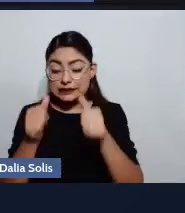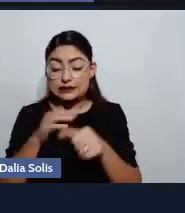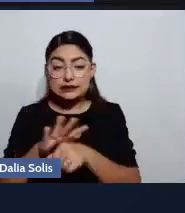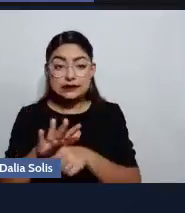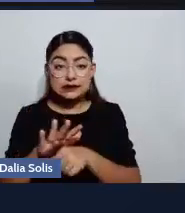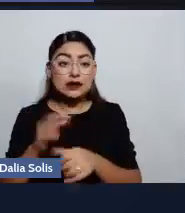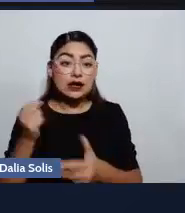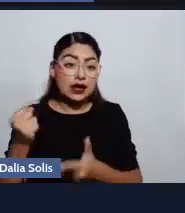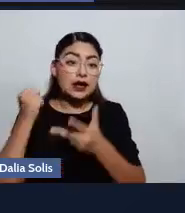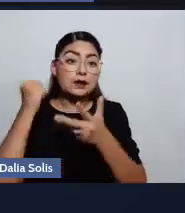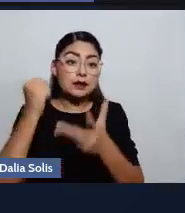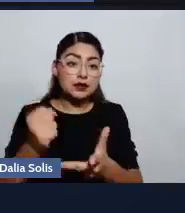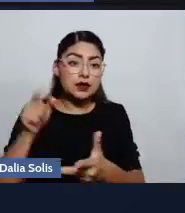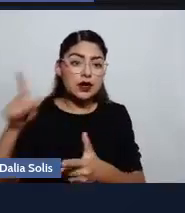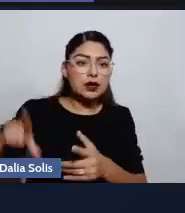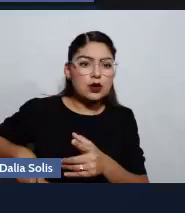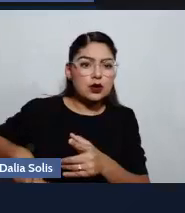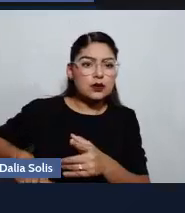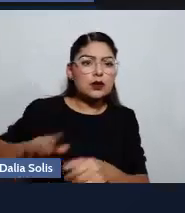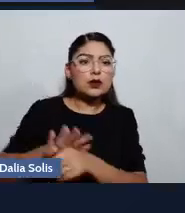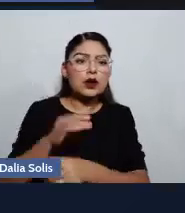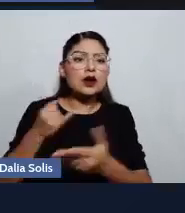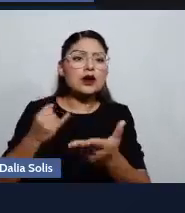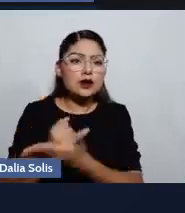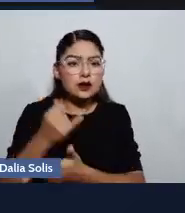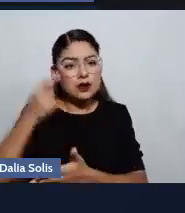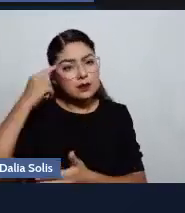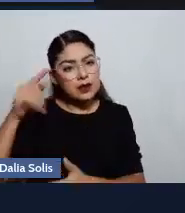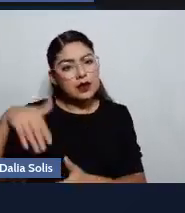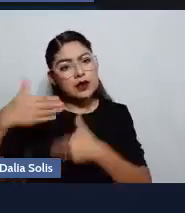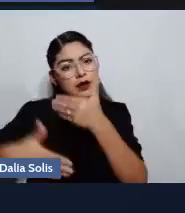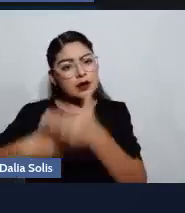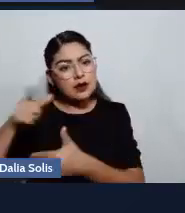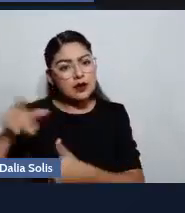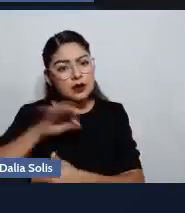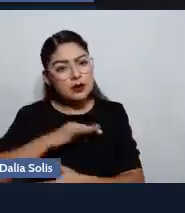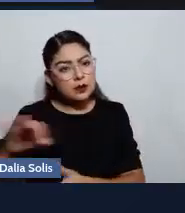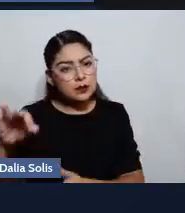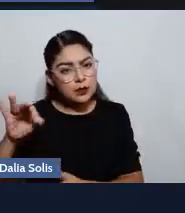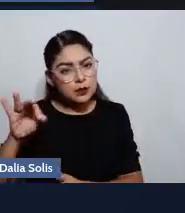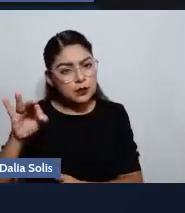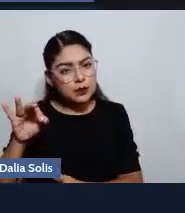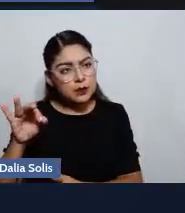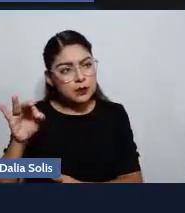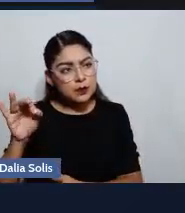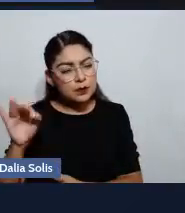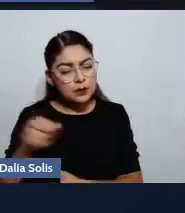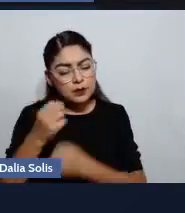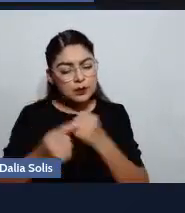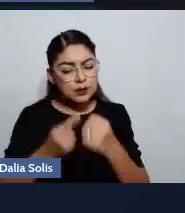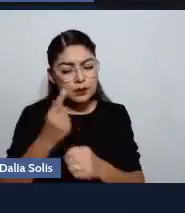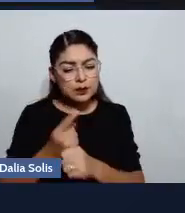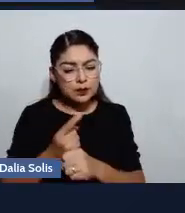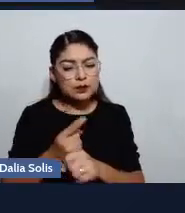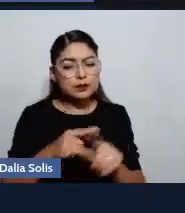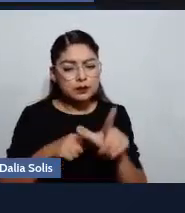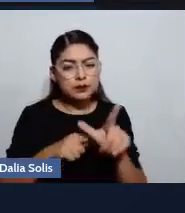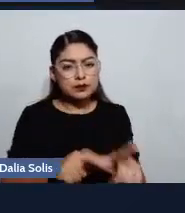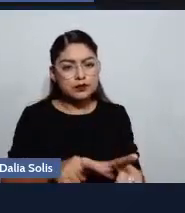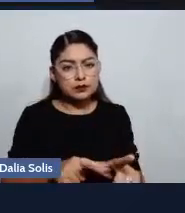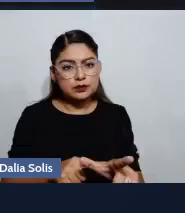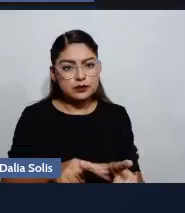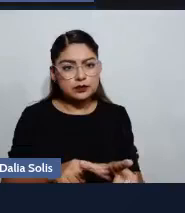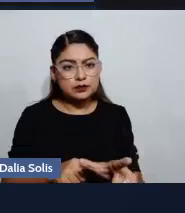gobierno más adelante para seguir manteniendo esta oportunidad, si no, pues desafortunadamente